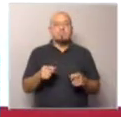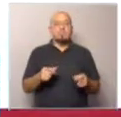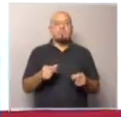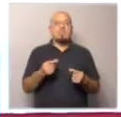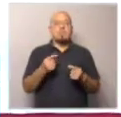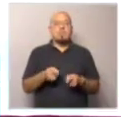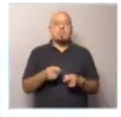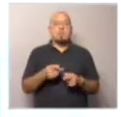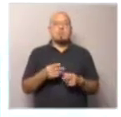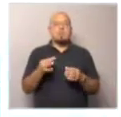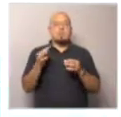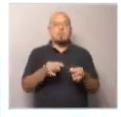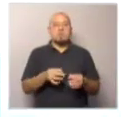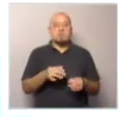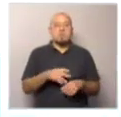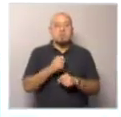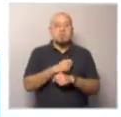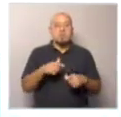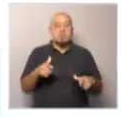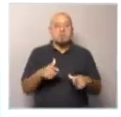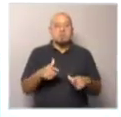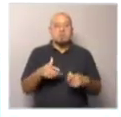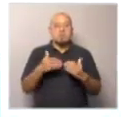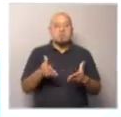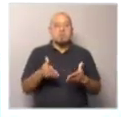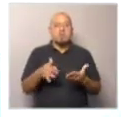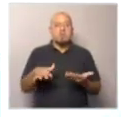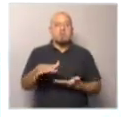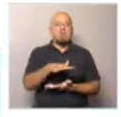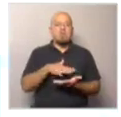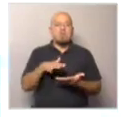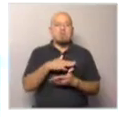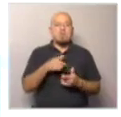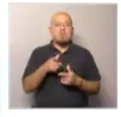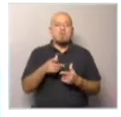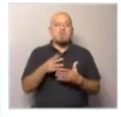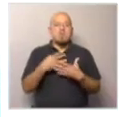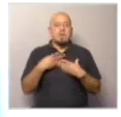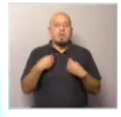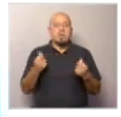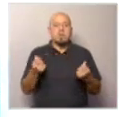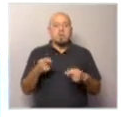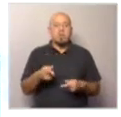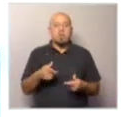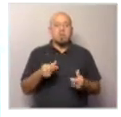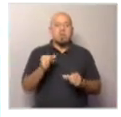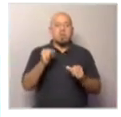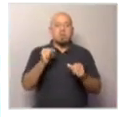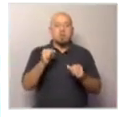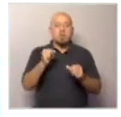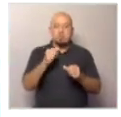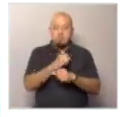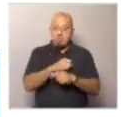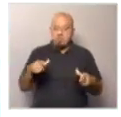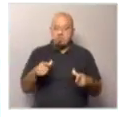cuando llegaron no podían creer lo limpia y lo inmaculada que estaba la plaza. Era como emocionante cómo ellos la limpiaron de un día para el otro,